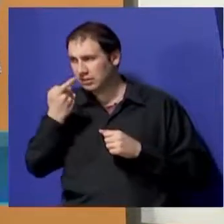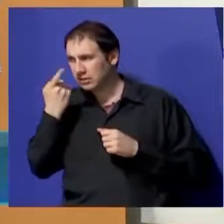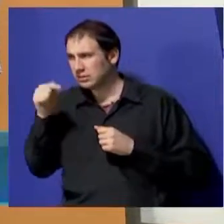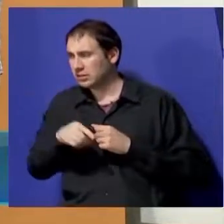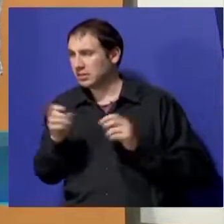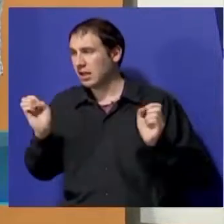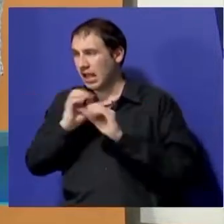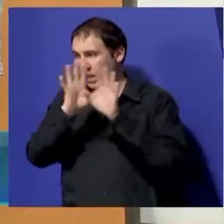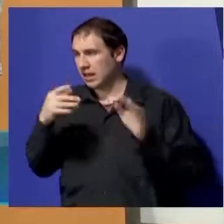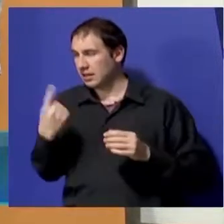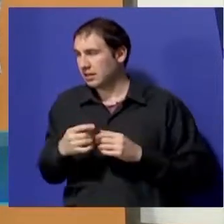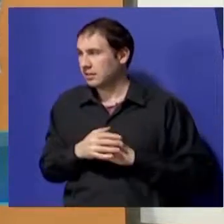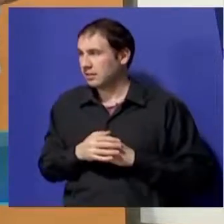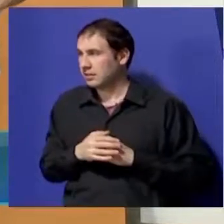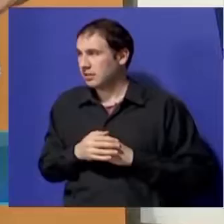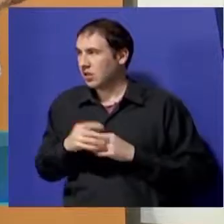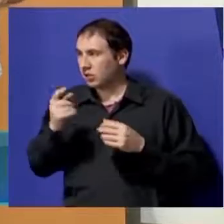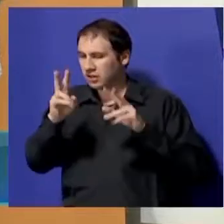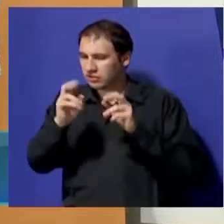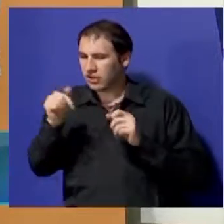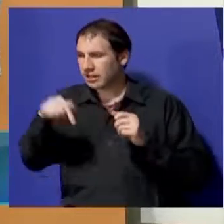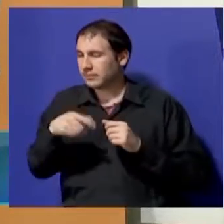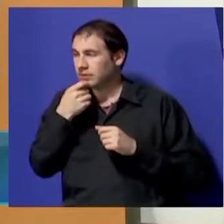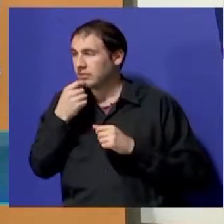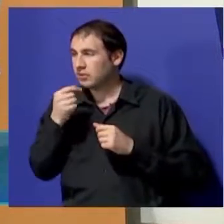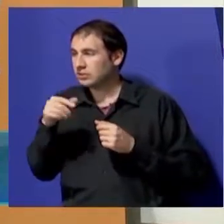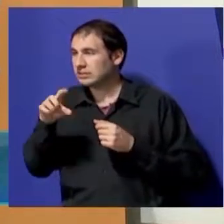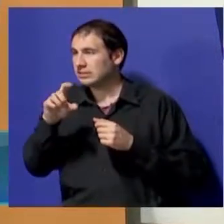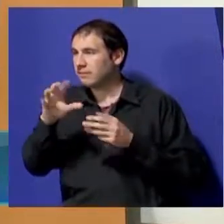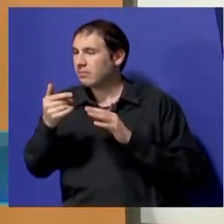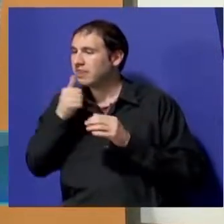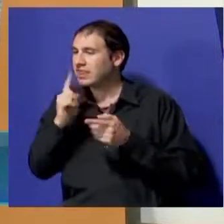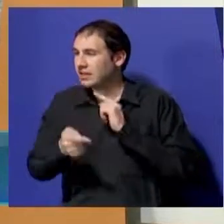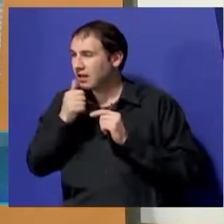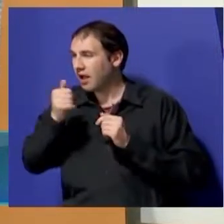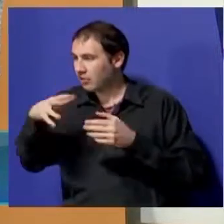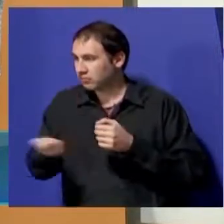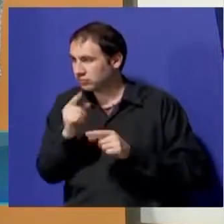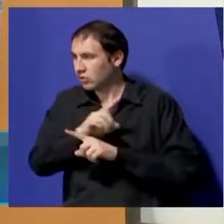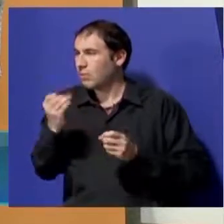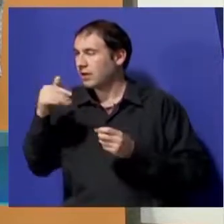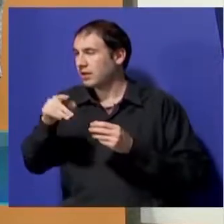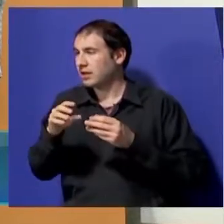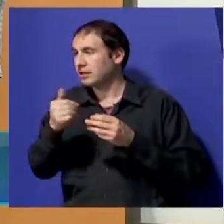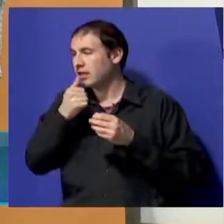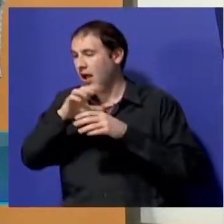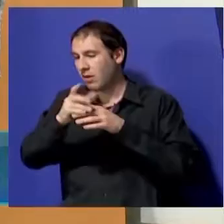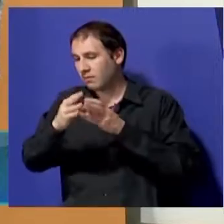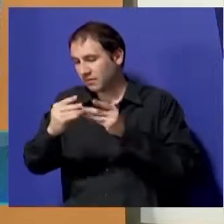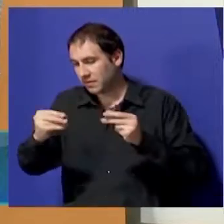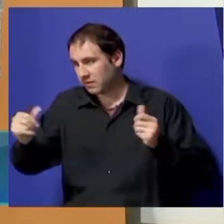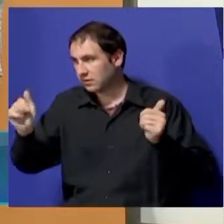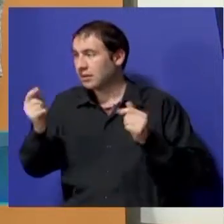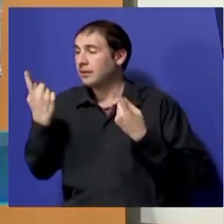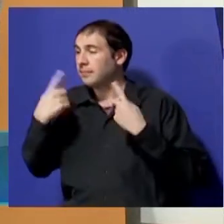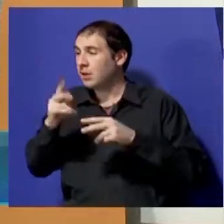es aclarar que cuando se hace el análisis no se busca el cianuro directamente en el agua, como bien lo explicaba él, porque se degrada el cianuro en superficie,